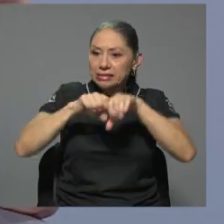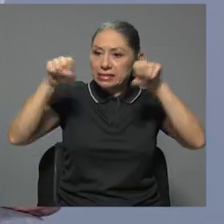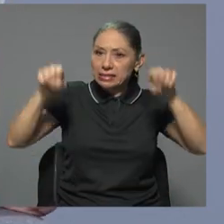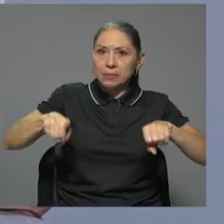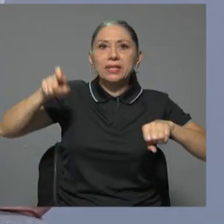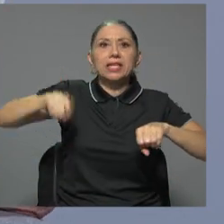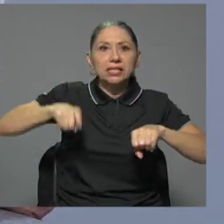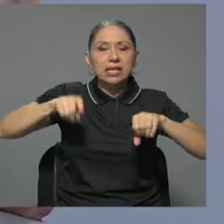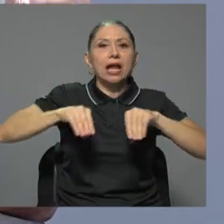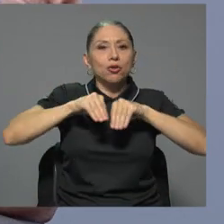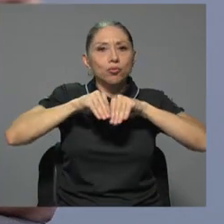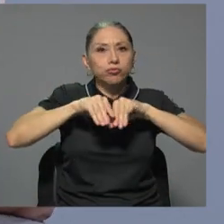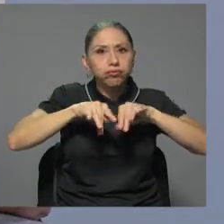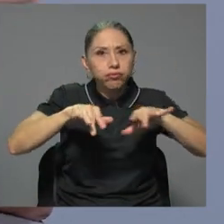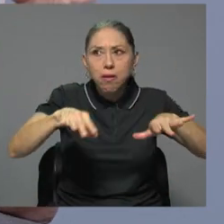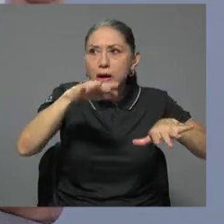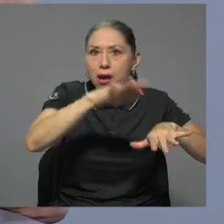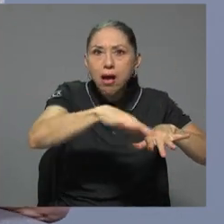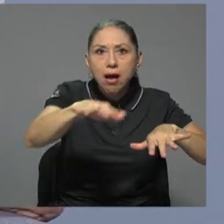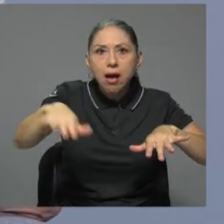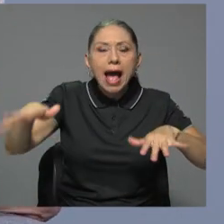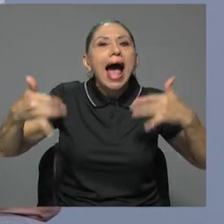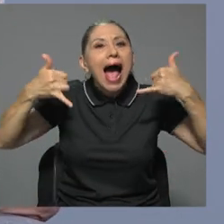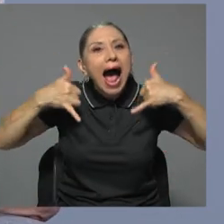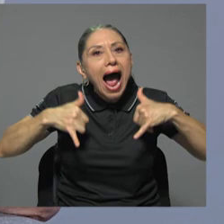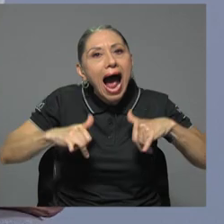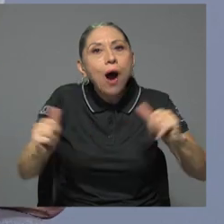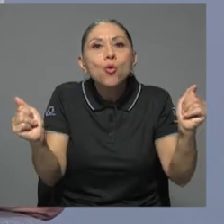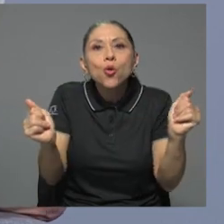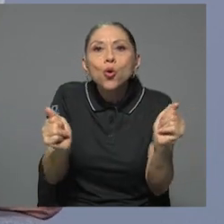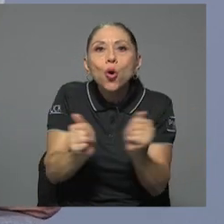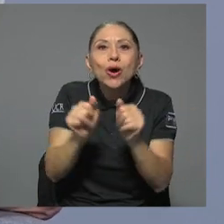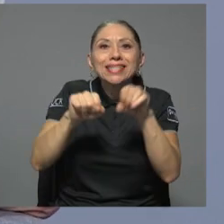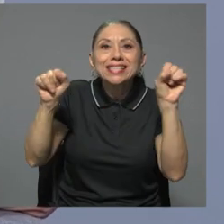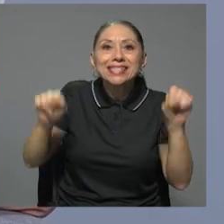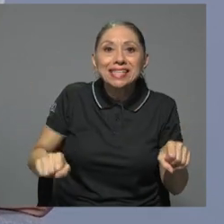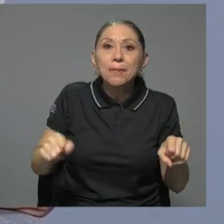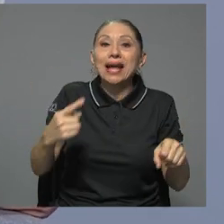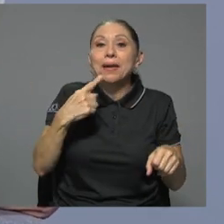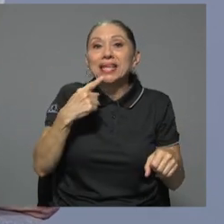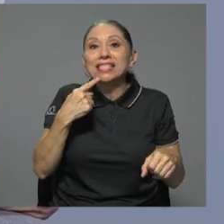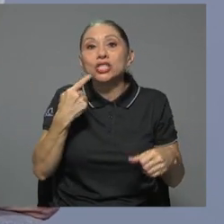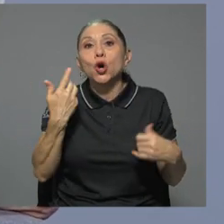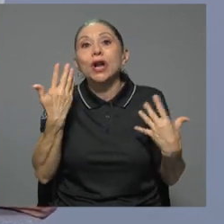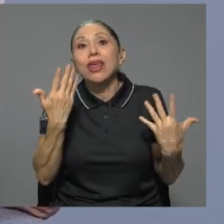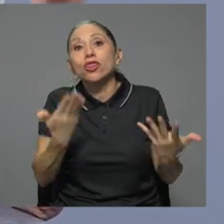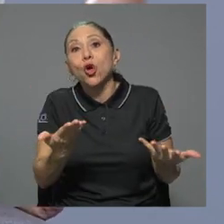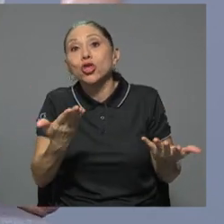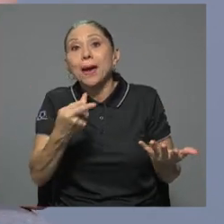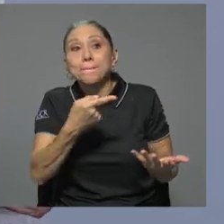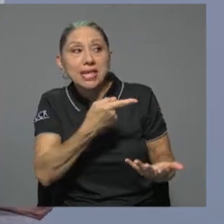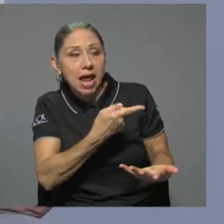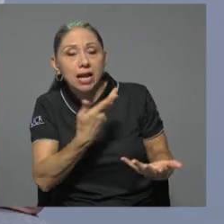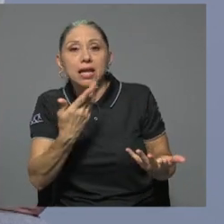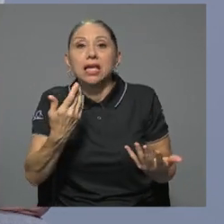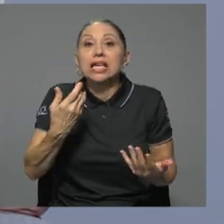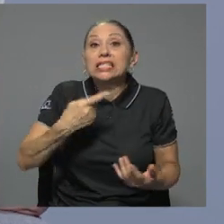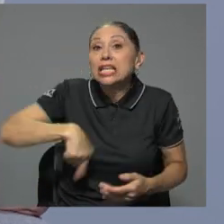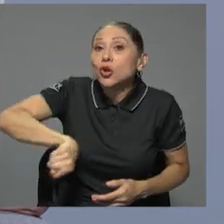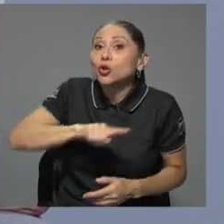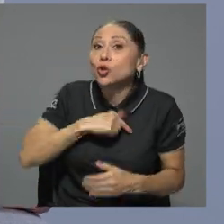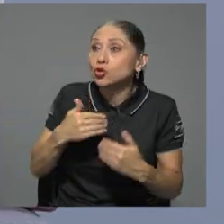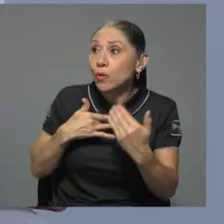cuando hablamos de infraestructura aún con el sistema que hoy a pilar me menciona si tuviéramos la tecnología suficiente y recuperamos